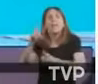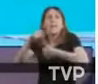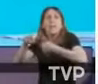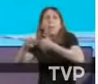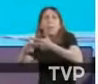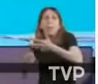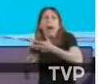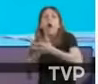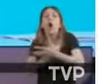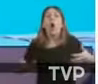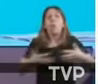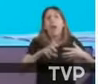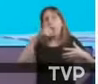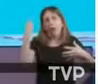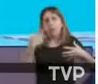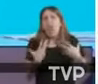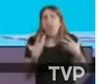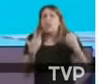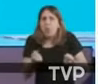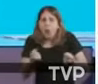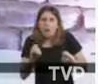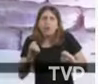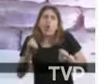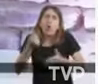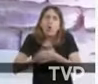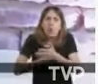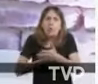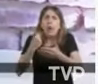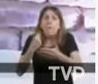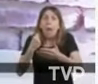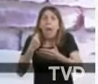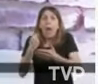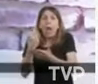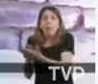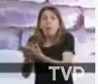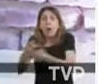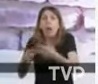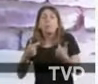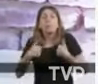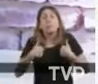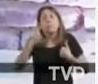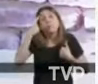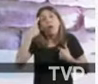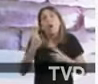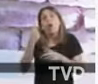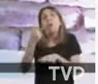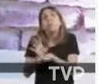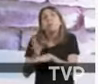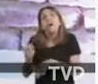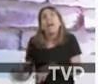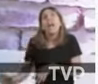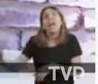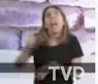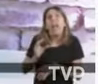proponer y que el Gobierno Nacional con tanta fuerza está peleando para que se impongan. Para mí un crédito excepcional, además